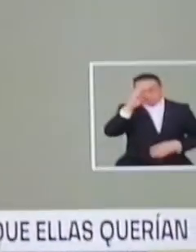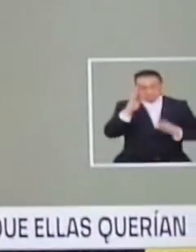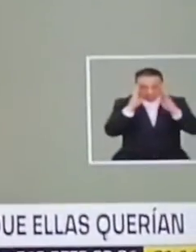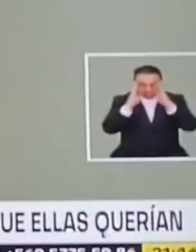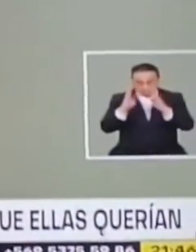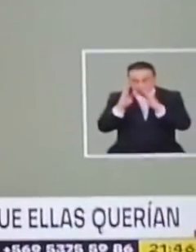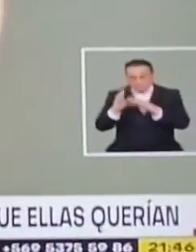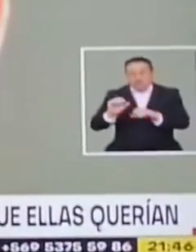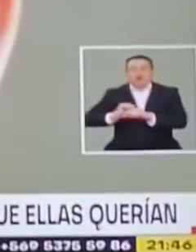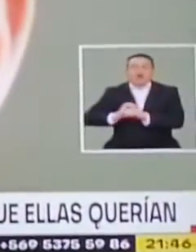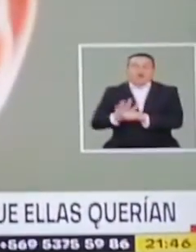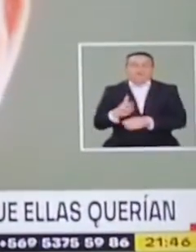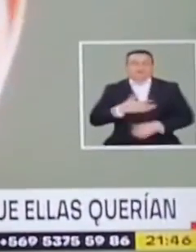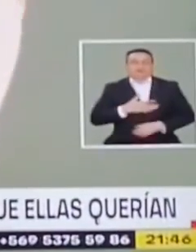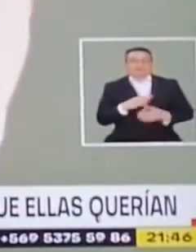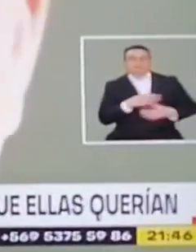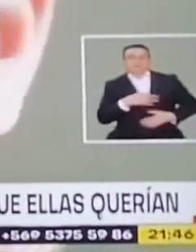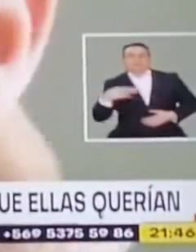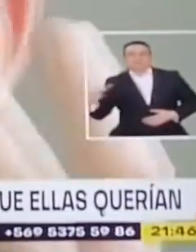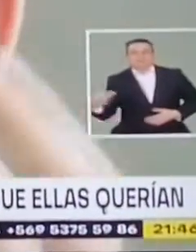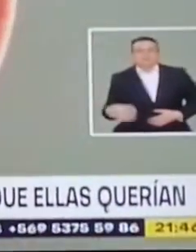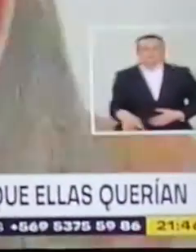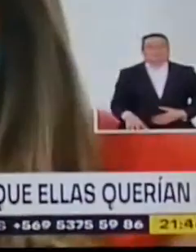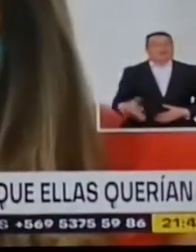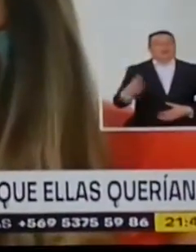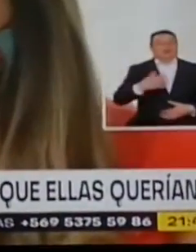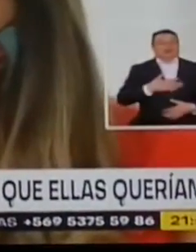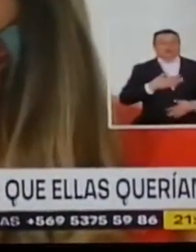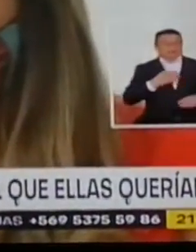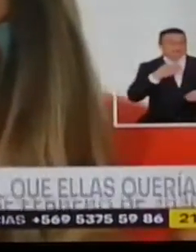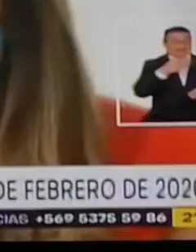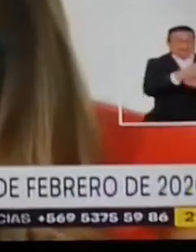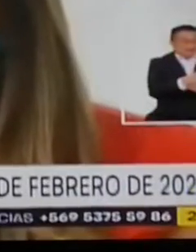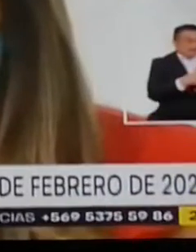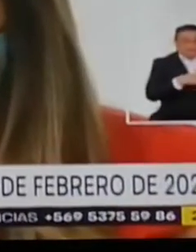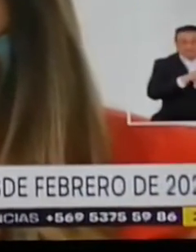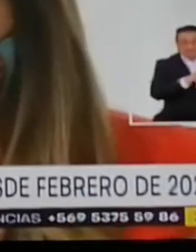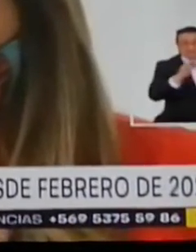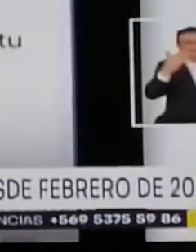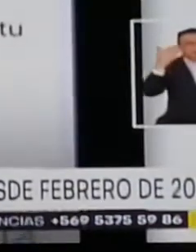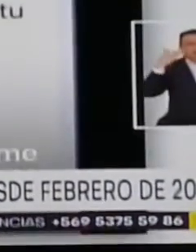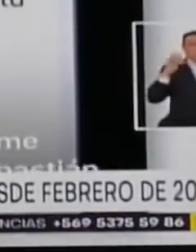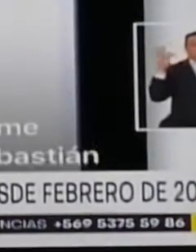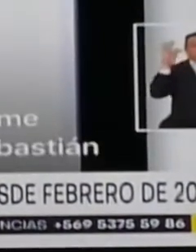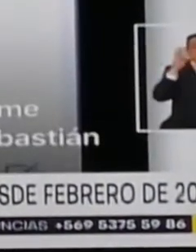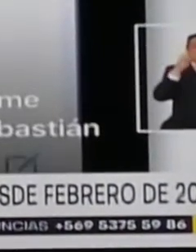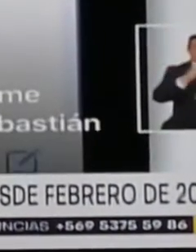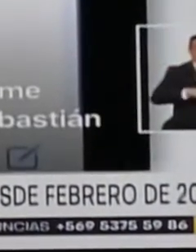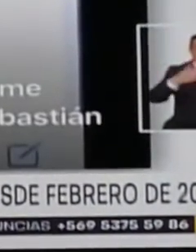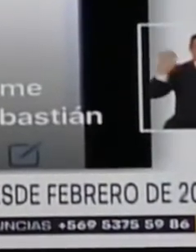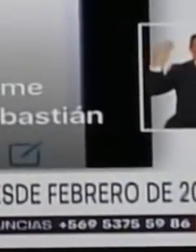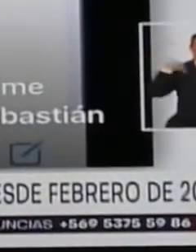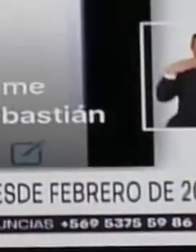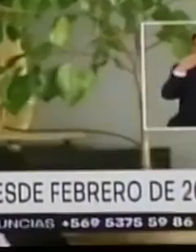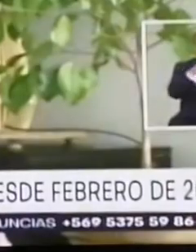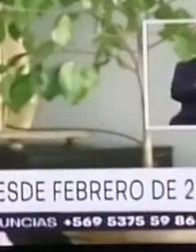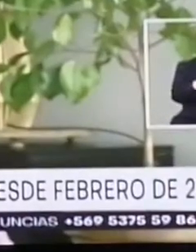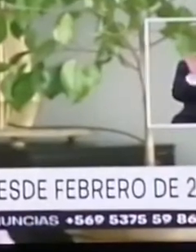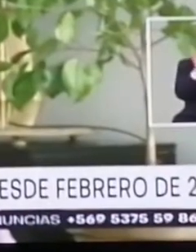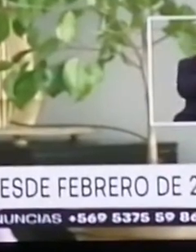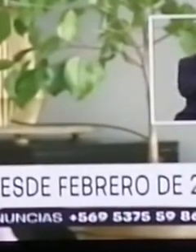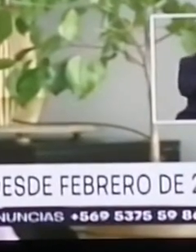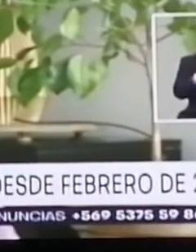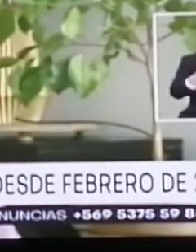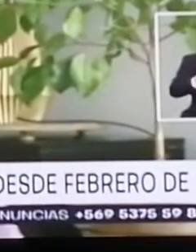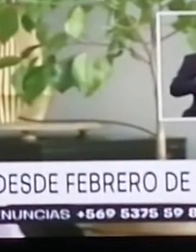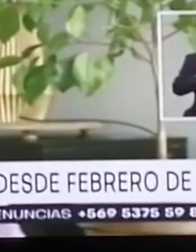atendiendo pacientes COVID. Ya, yo no he puesto un pie en la clínica desde febrero del año pasado. También